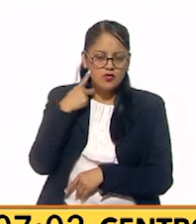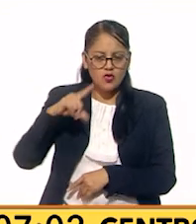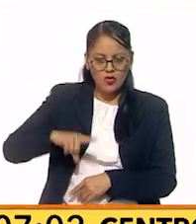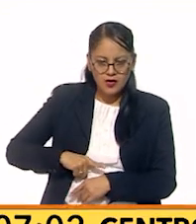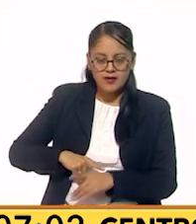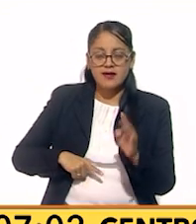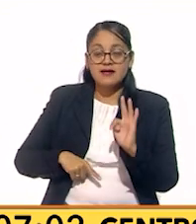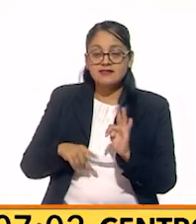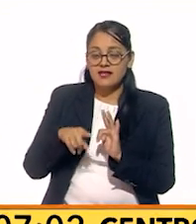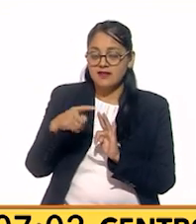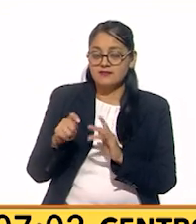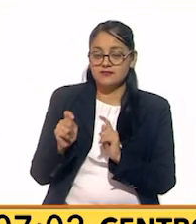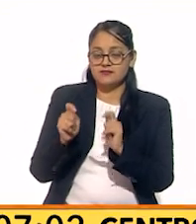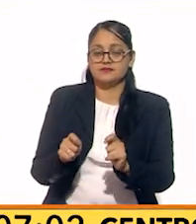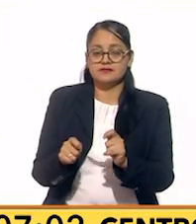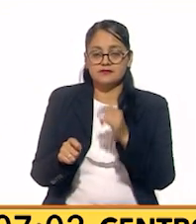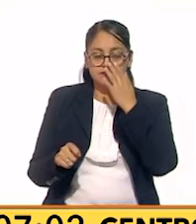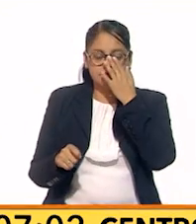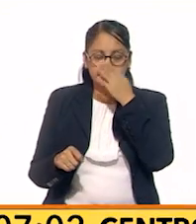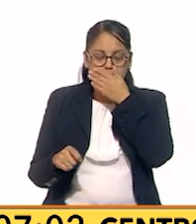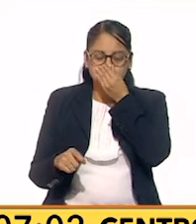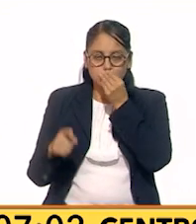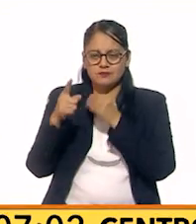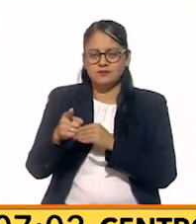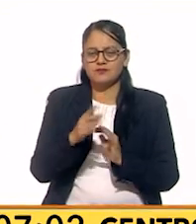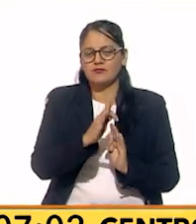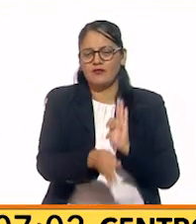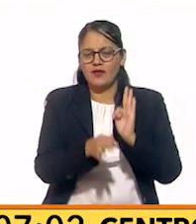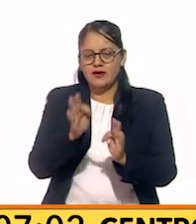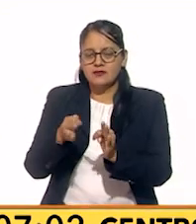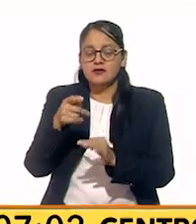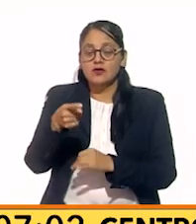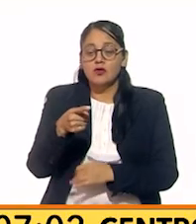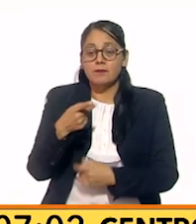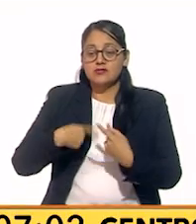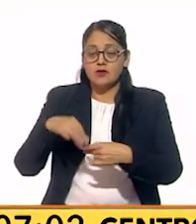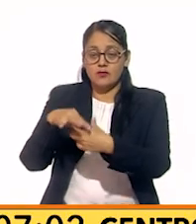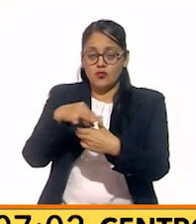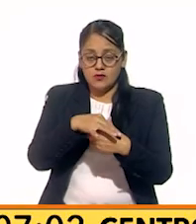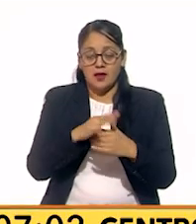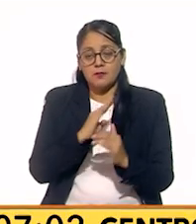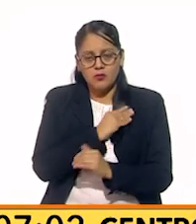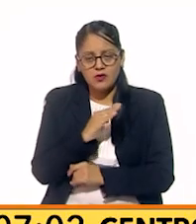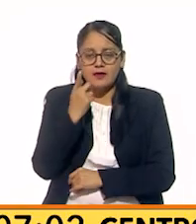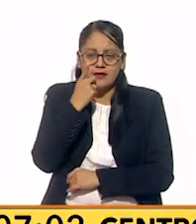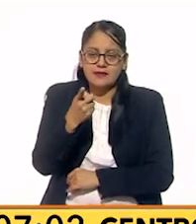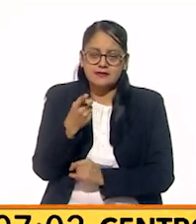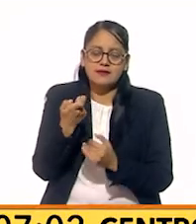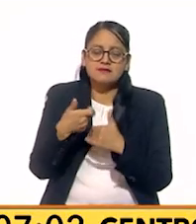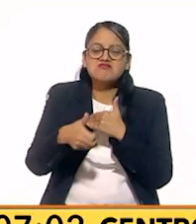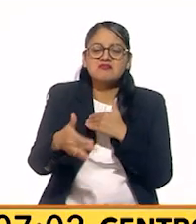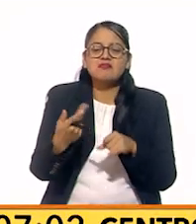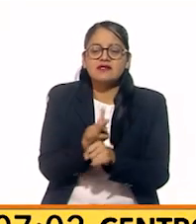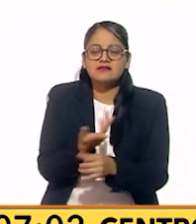esta quizá ratificación de sus, pues de esta aceptación por parte de los votantes. Y bueno, pues qué decir de esta jornada,